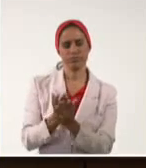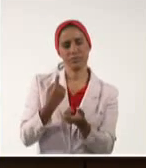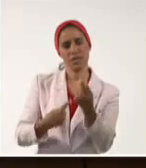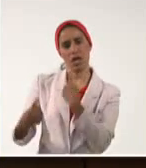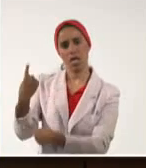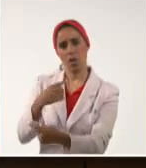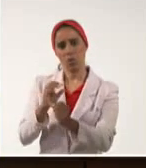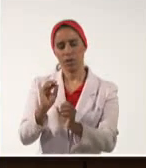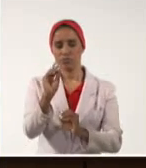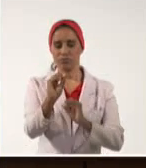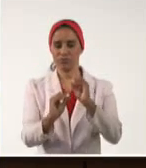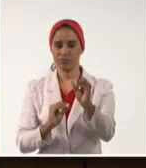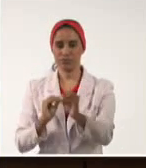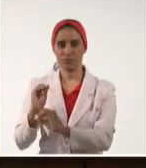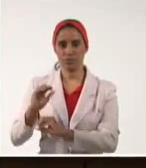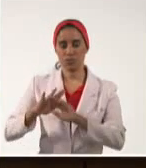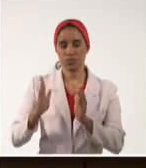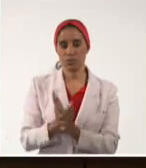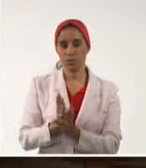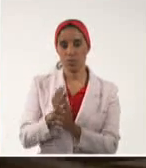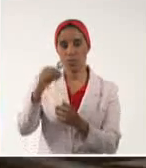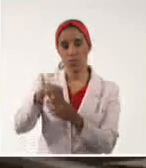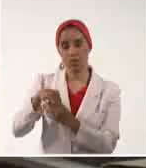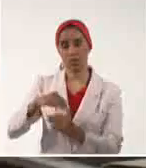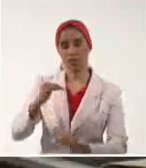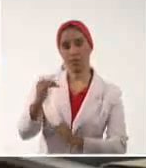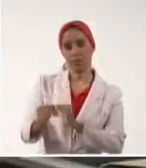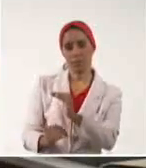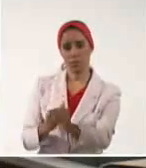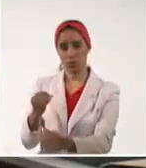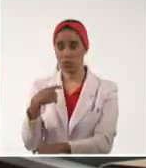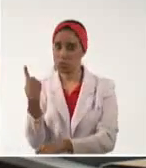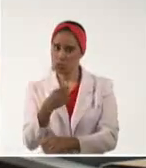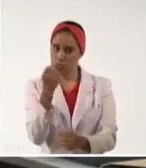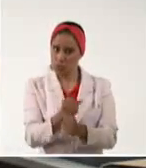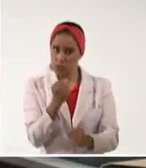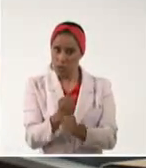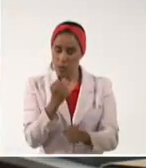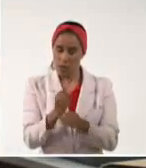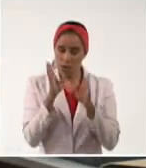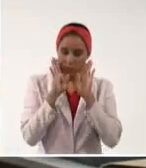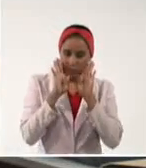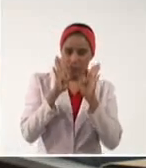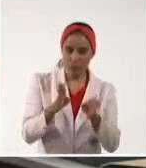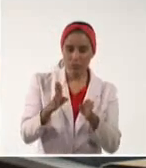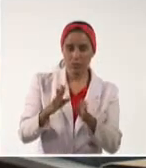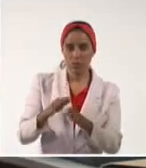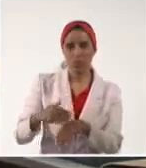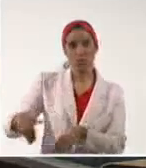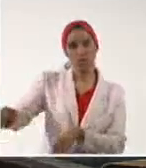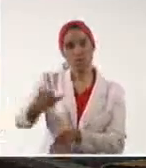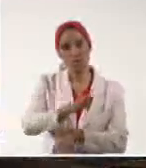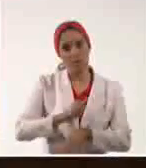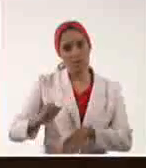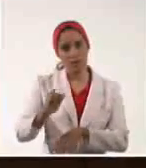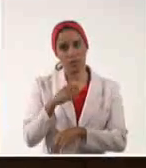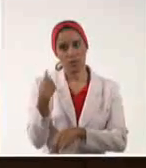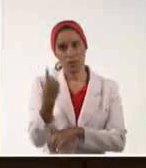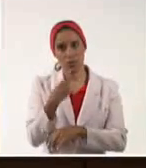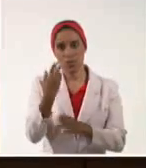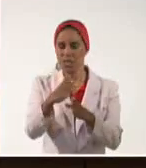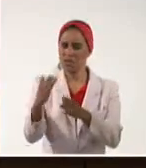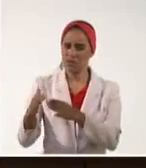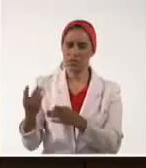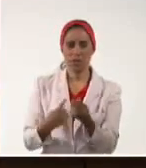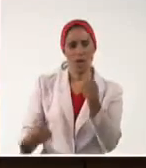ajustando el proceso sistemáticamente y ocupándonos del tratamiento diferenciado para los que puedan resultar